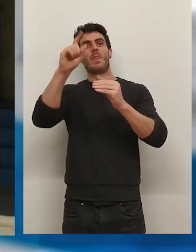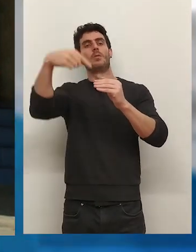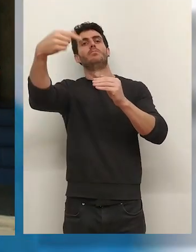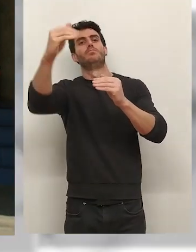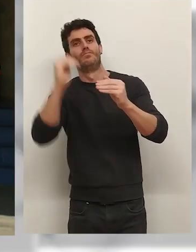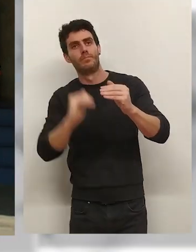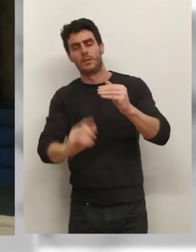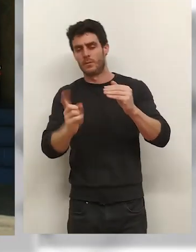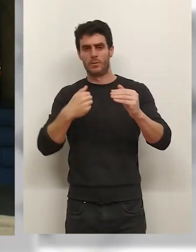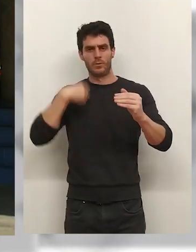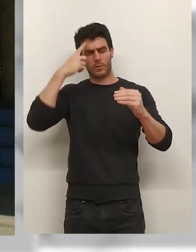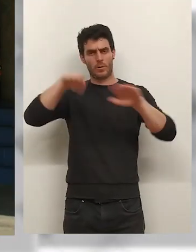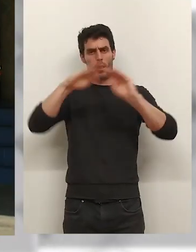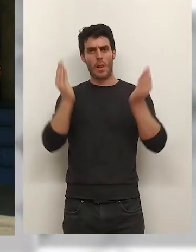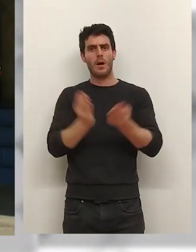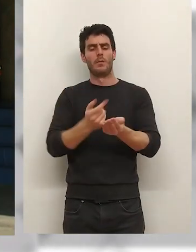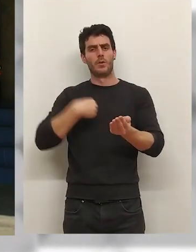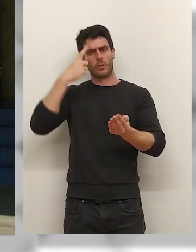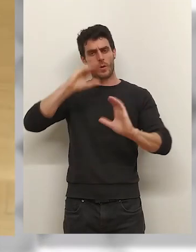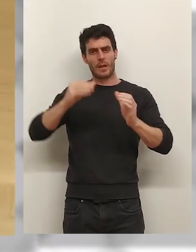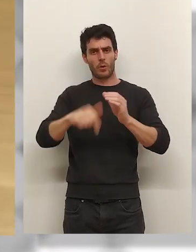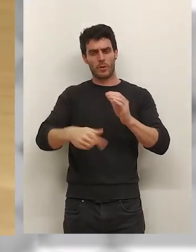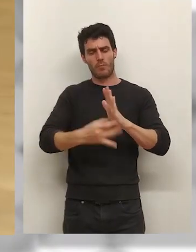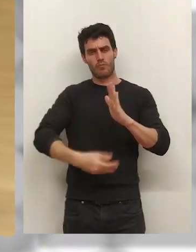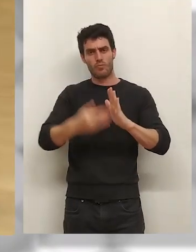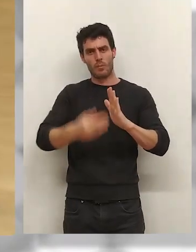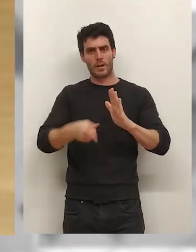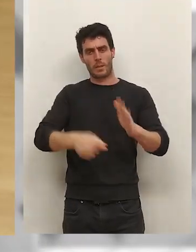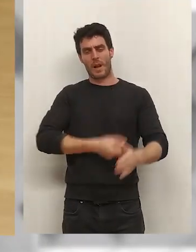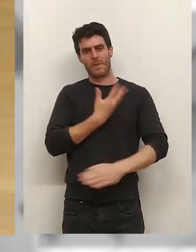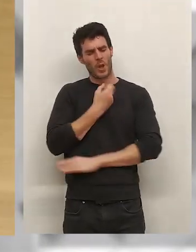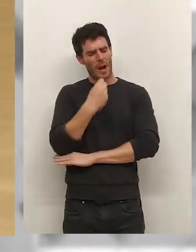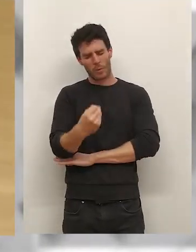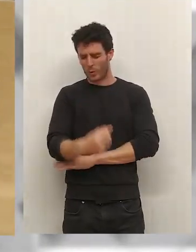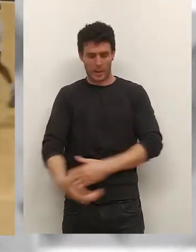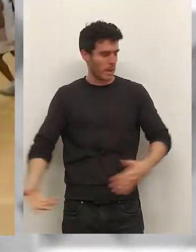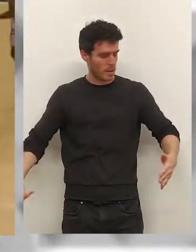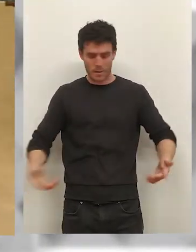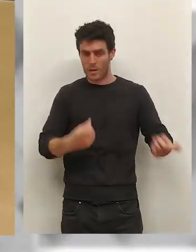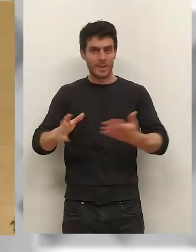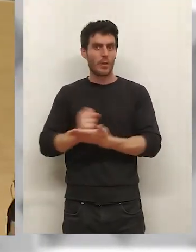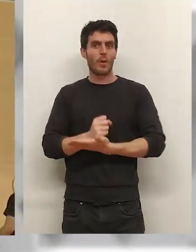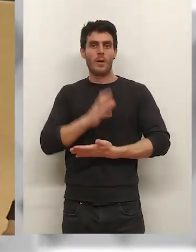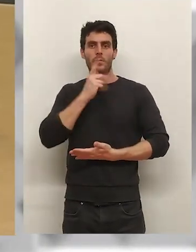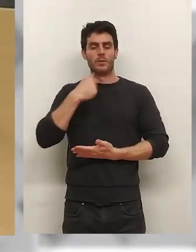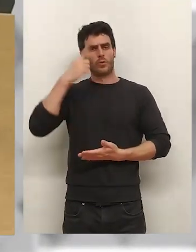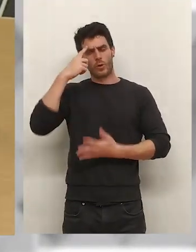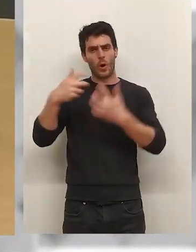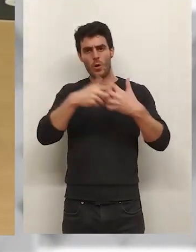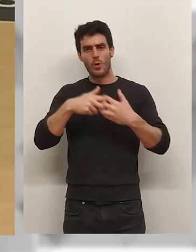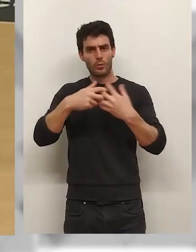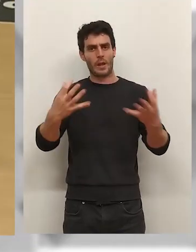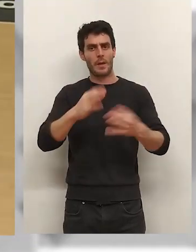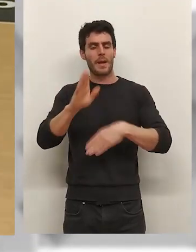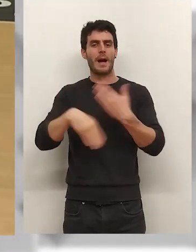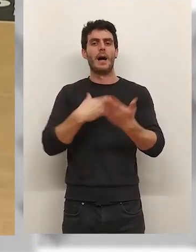que para eso hay que tener una visión más global. Pero creo que este equipo se merece todo. Y la afición que ha estado a tope se merece todo, ¿no? Entonces creo que debe luchar